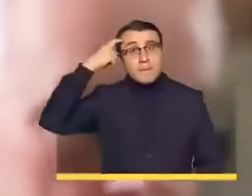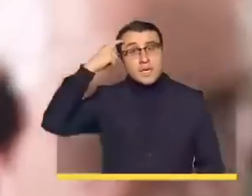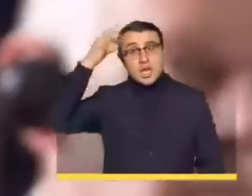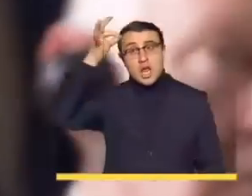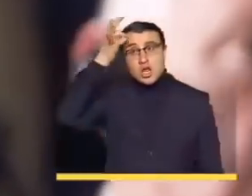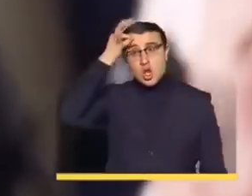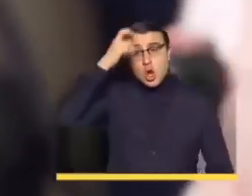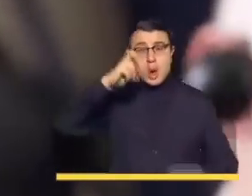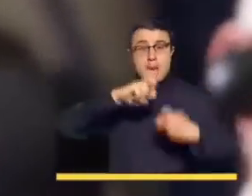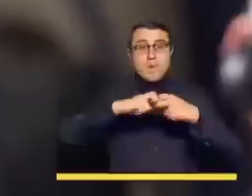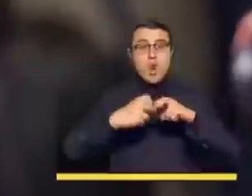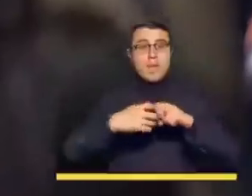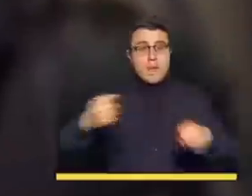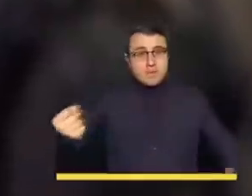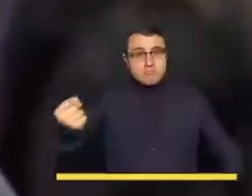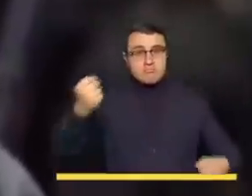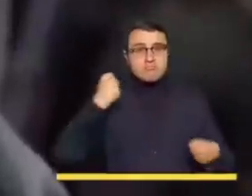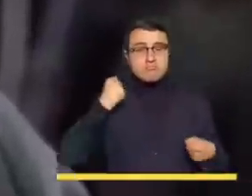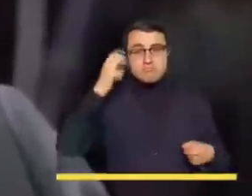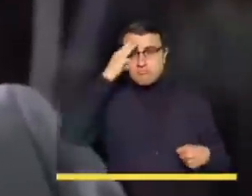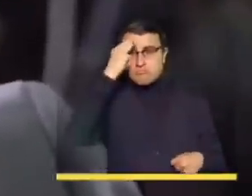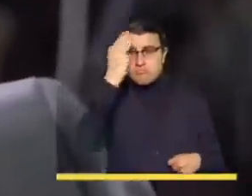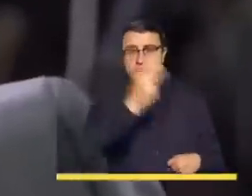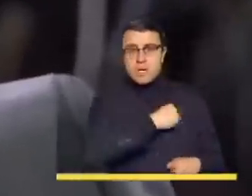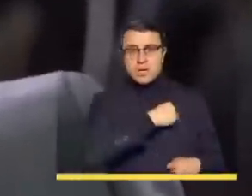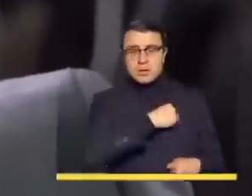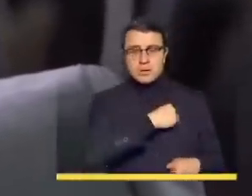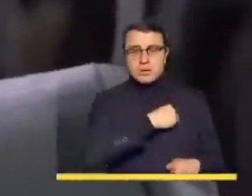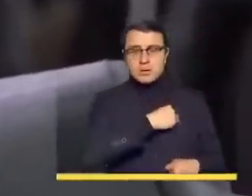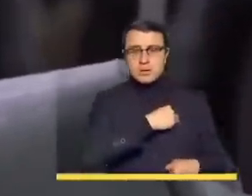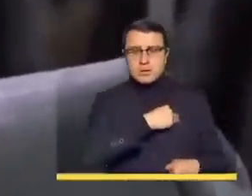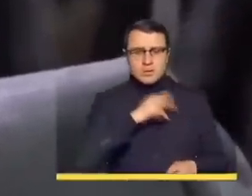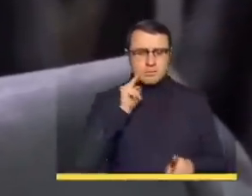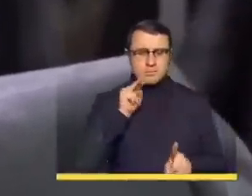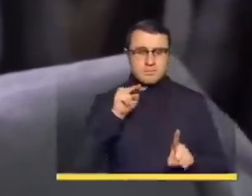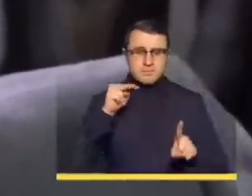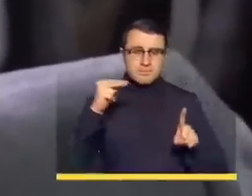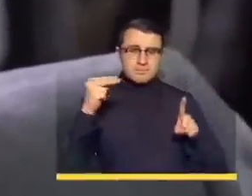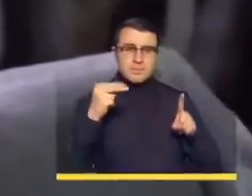problema militar y no como un problema